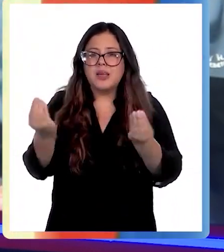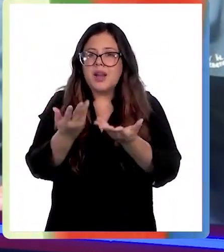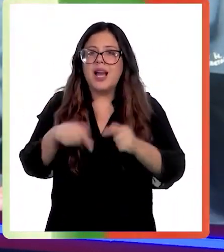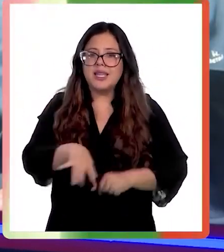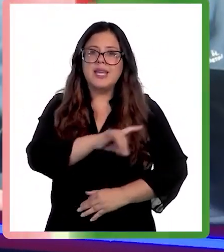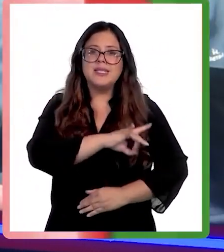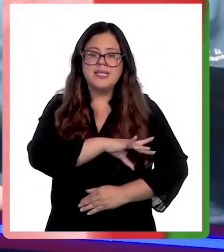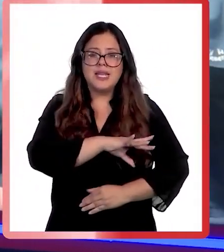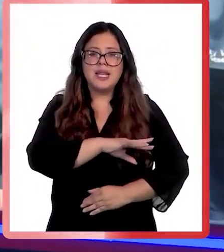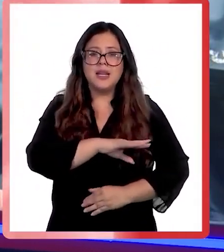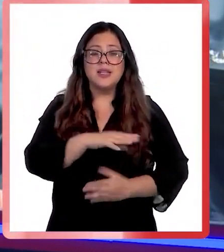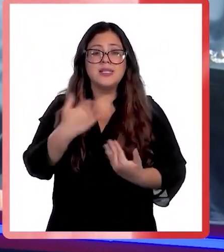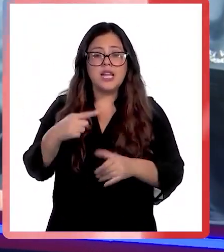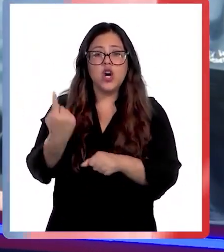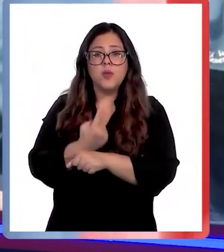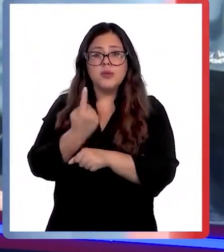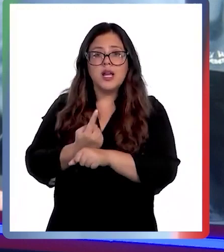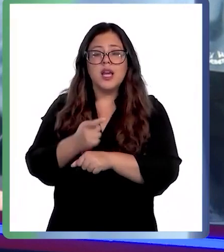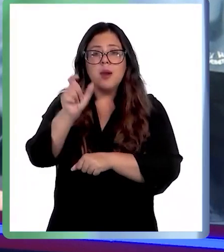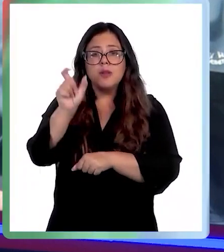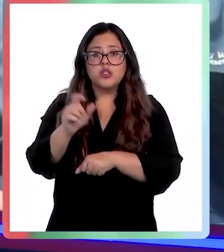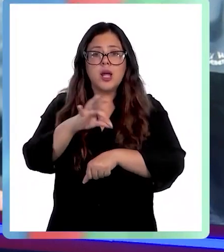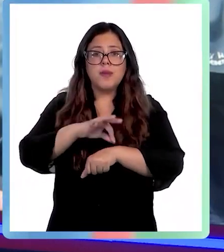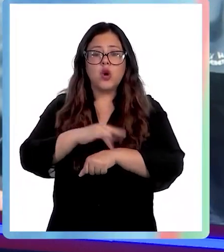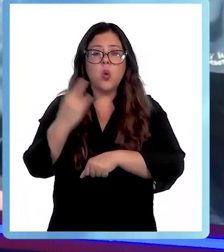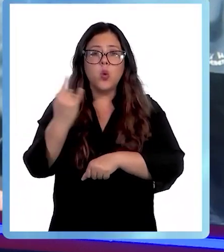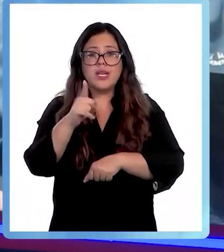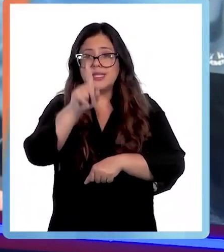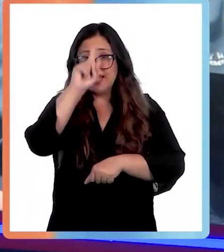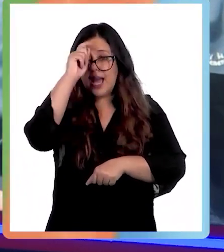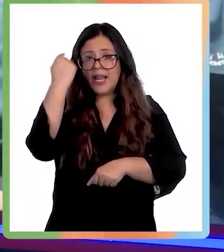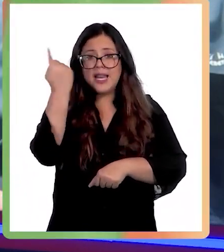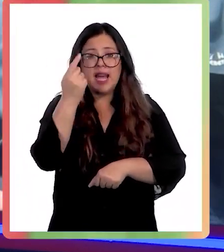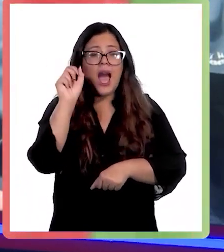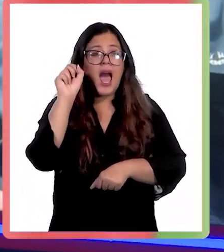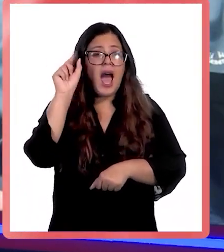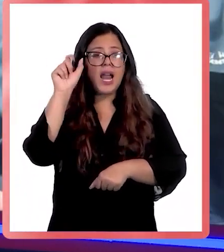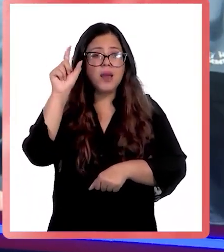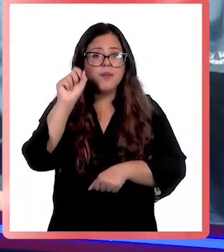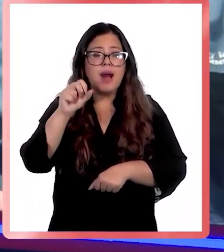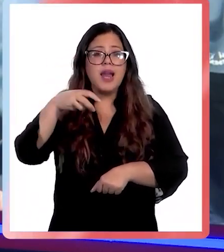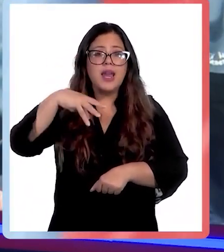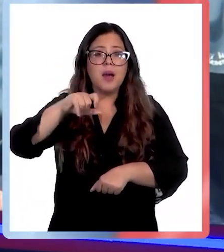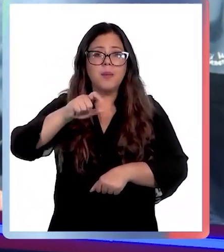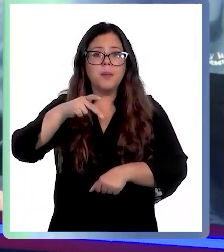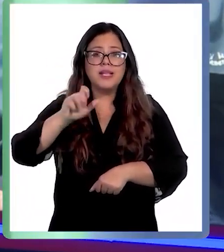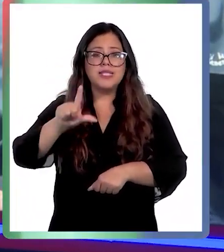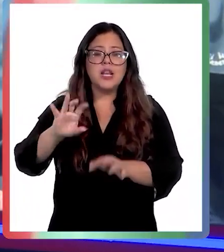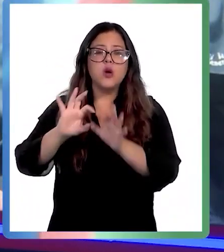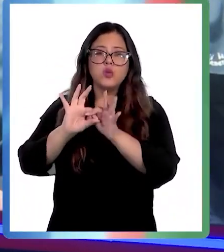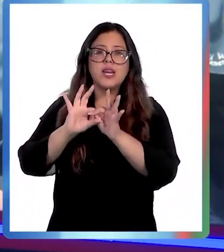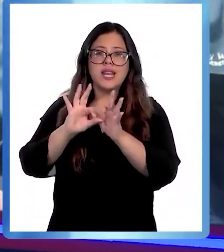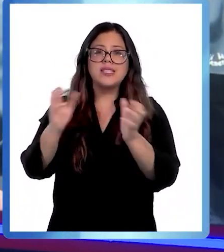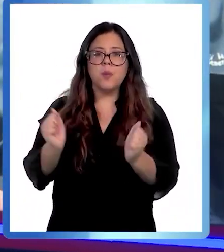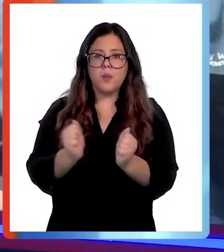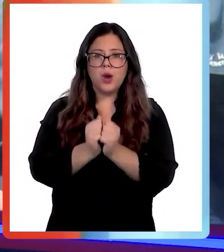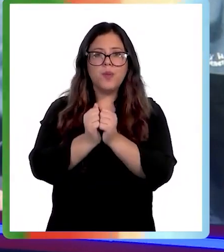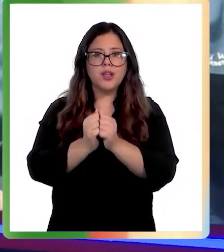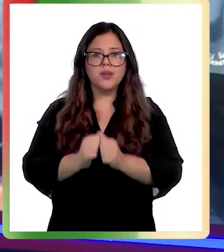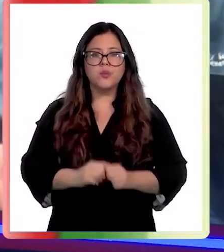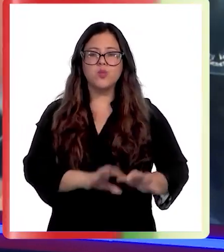de lo que está pasando en Chile. Estuvimos hablando con el urgenciólogo de la clínica alemana, el doctor Michel Rey. Doctor, muchas gracias por